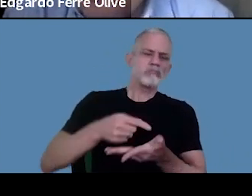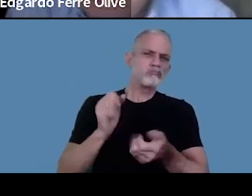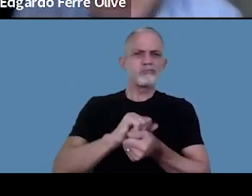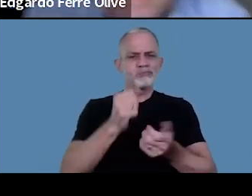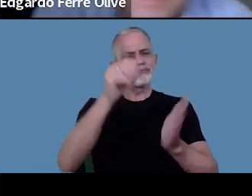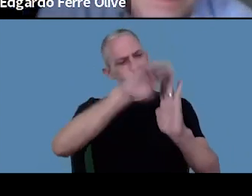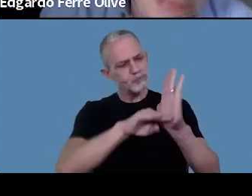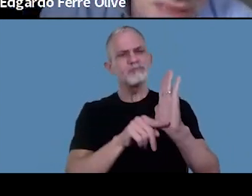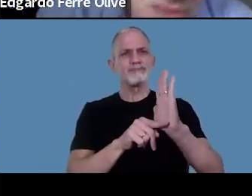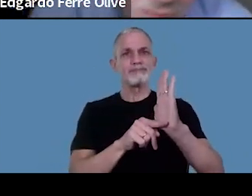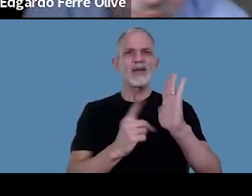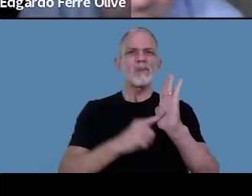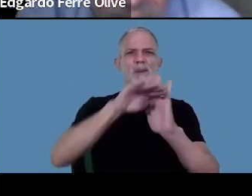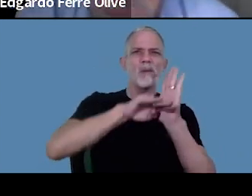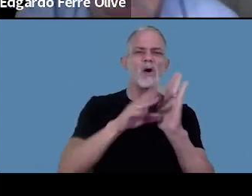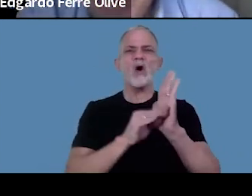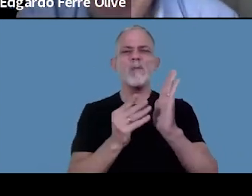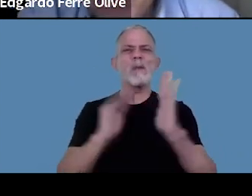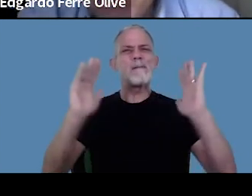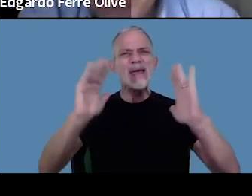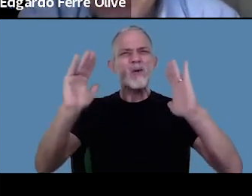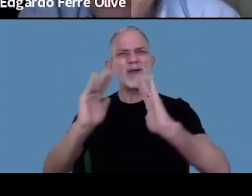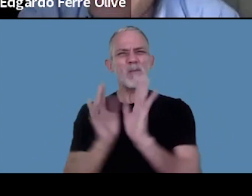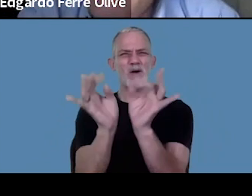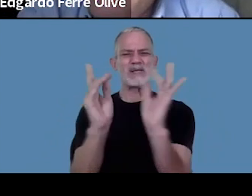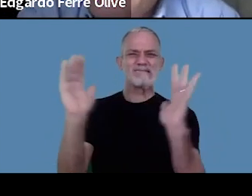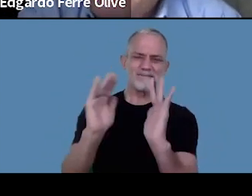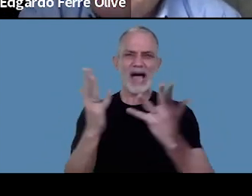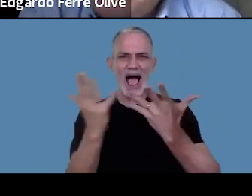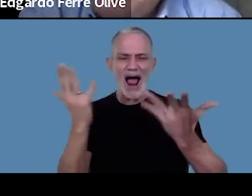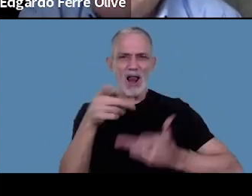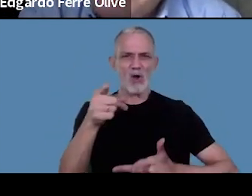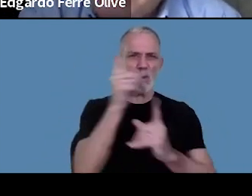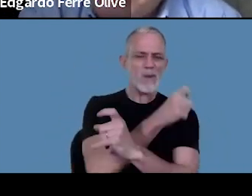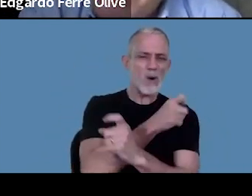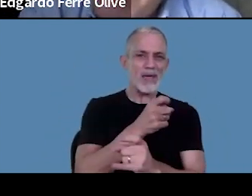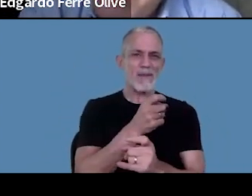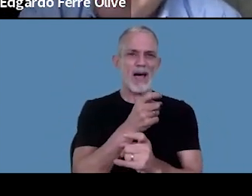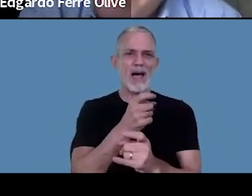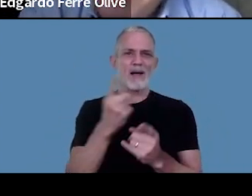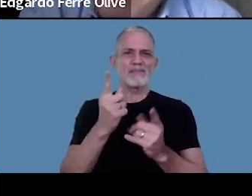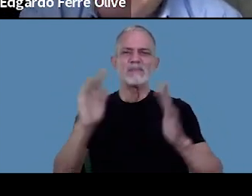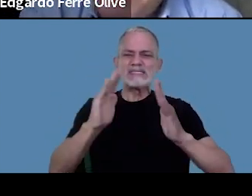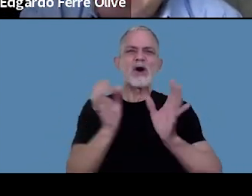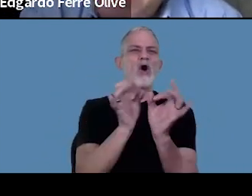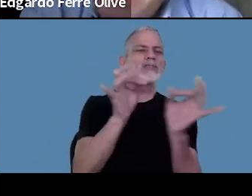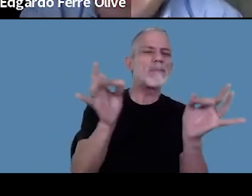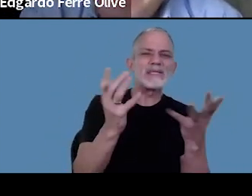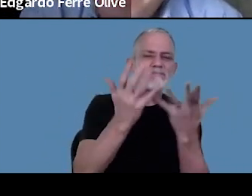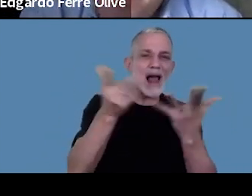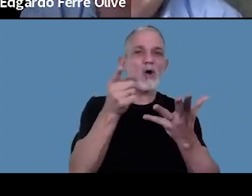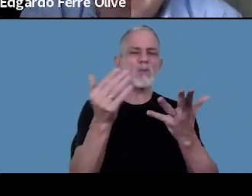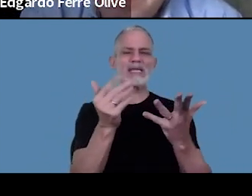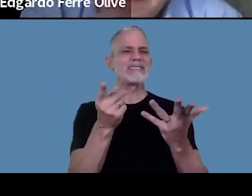adaptación. ¿Está bien? De mitigación, obviamente, para cuando se produce alguna contaminación, se pueda mitigar el